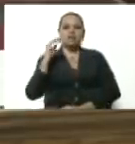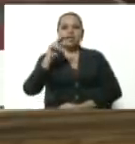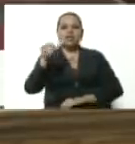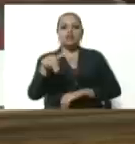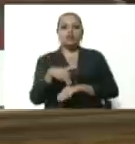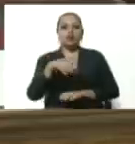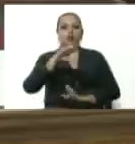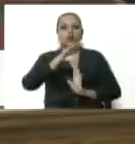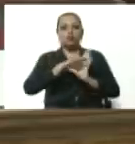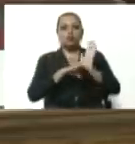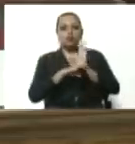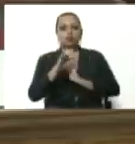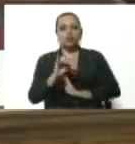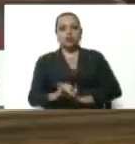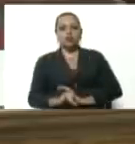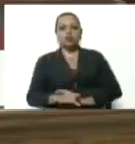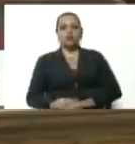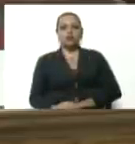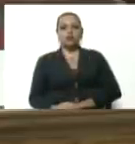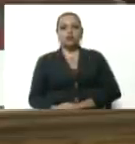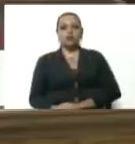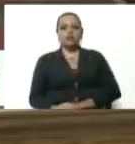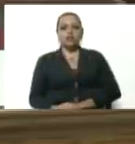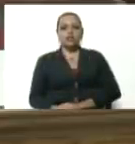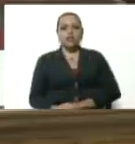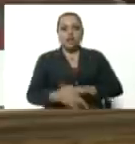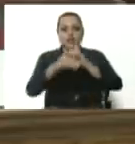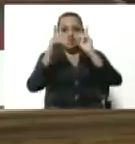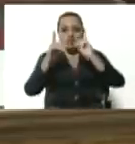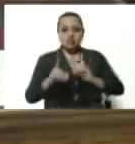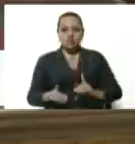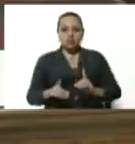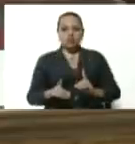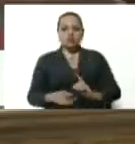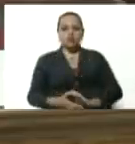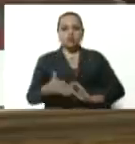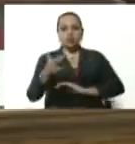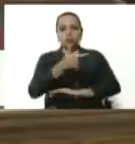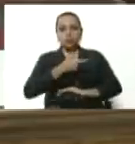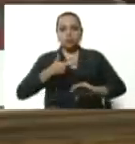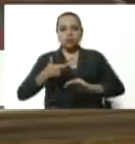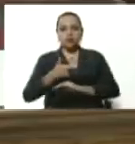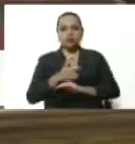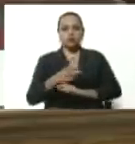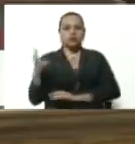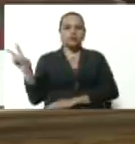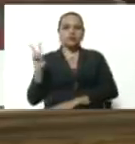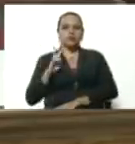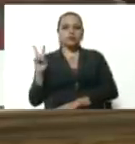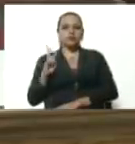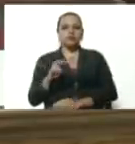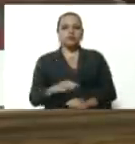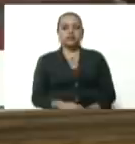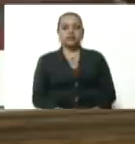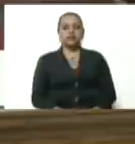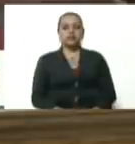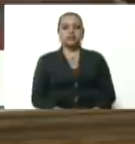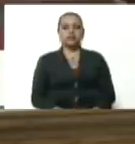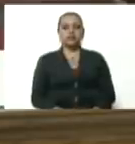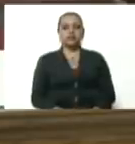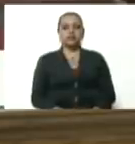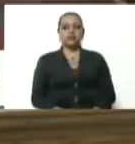Nacional Constituyente la soberana decisión del Poder Ejecutivo de la República Bolivariana de